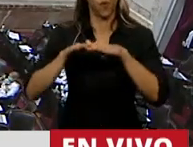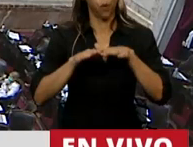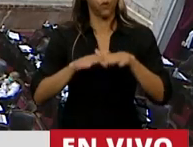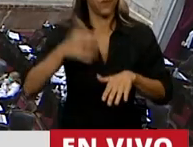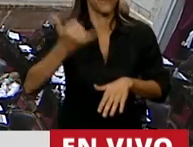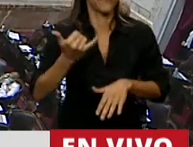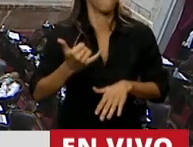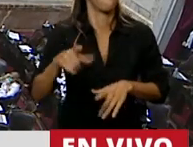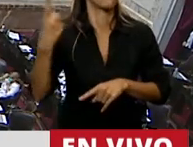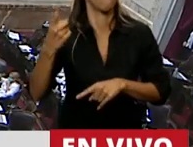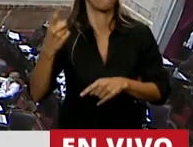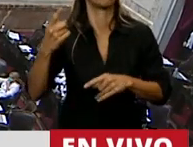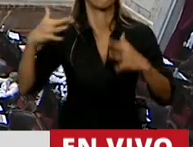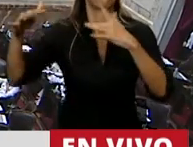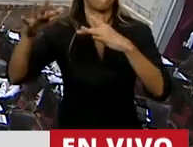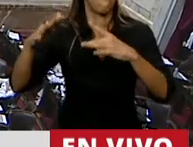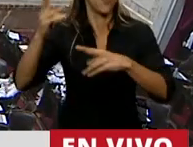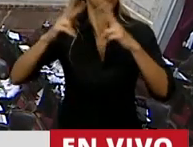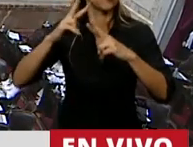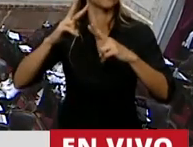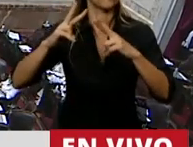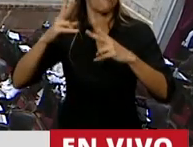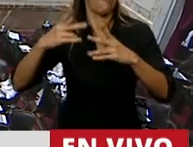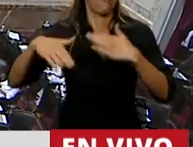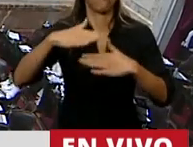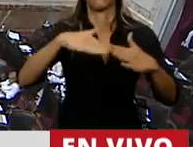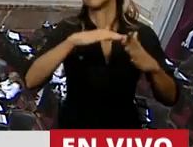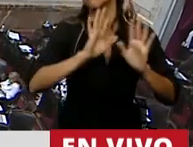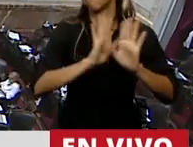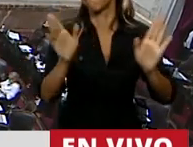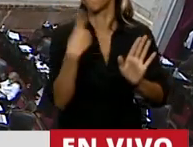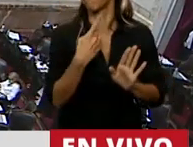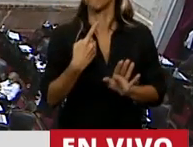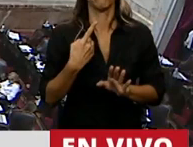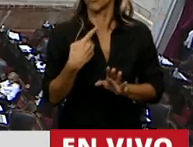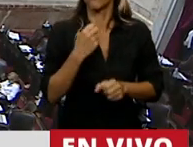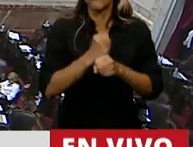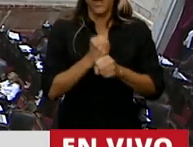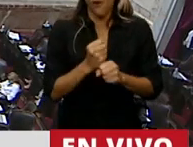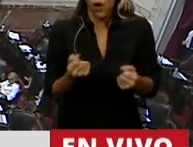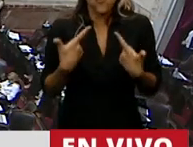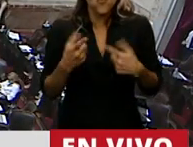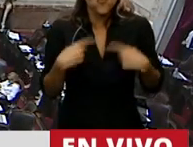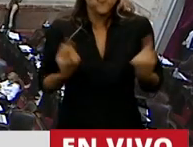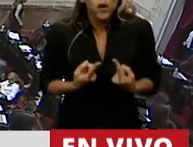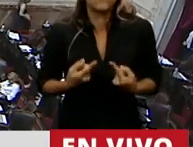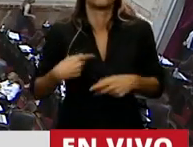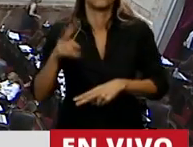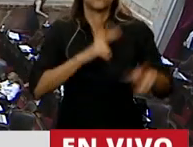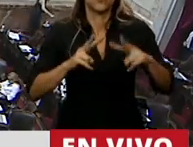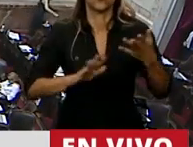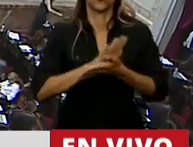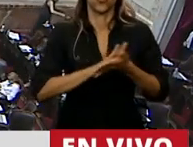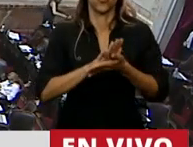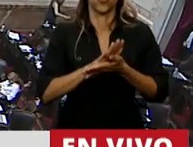la politiquería muchas veces quiebran en nuestra ciudadanía. Nuestro trabajo y nuestro desafío es traer las soluciones a